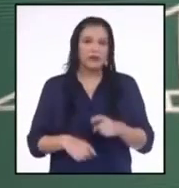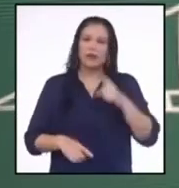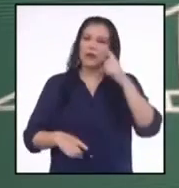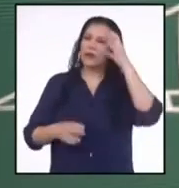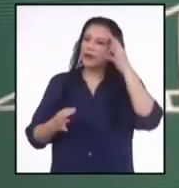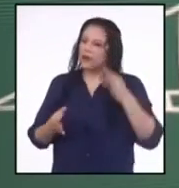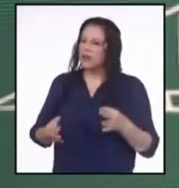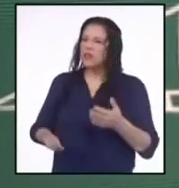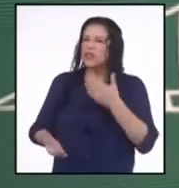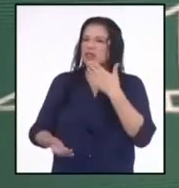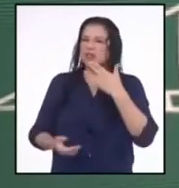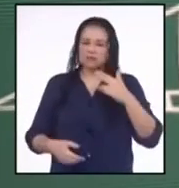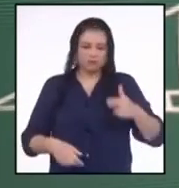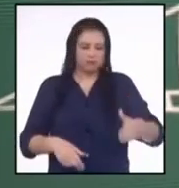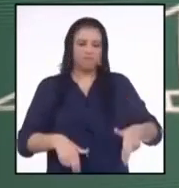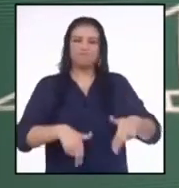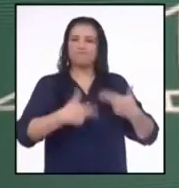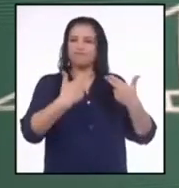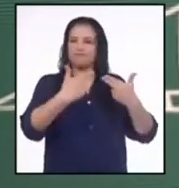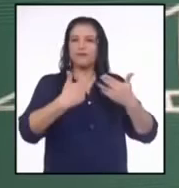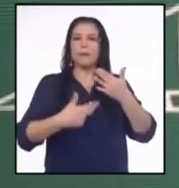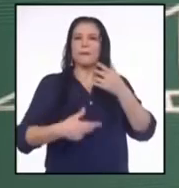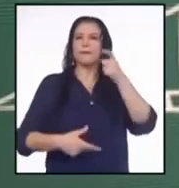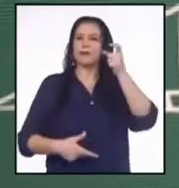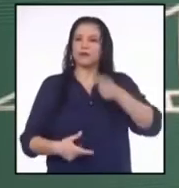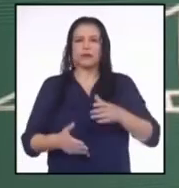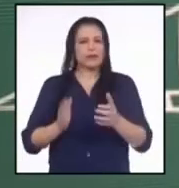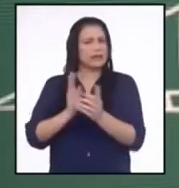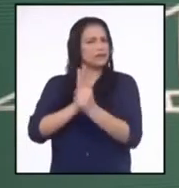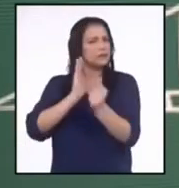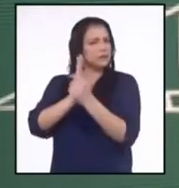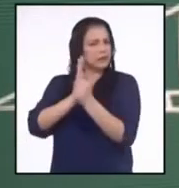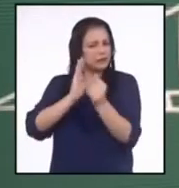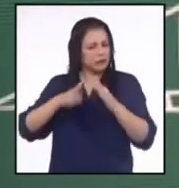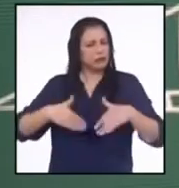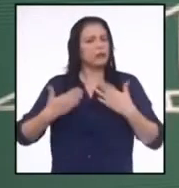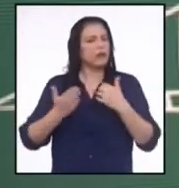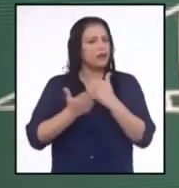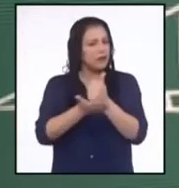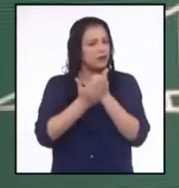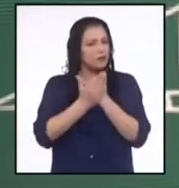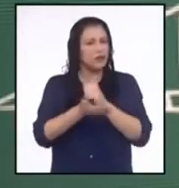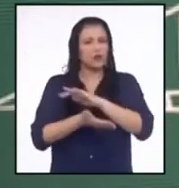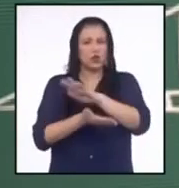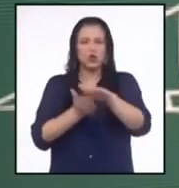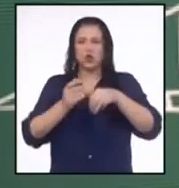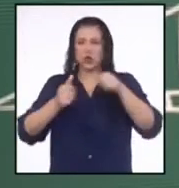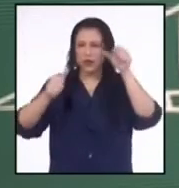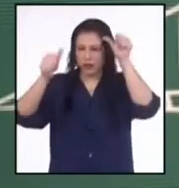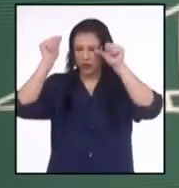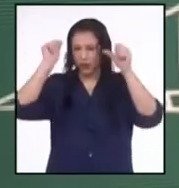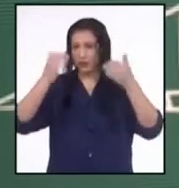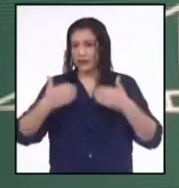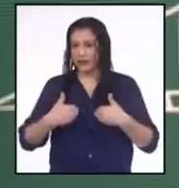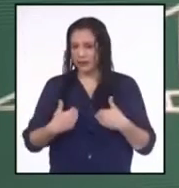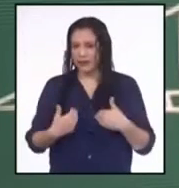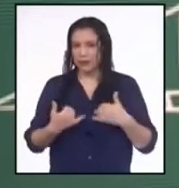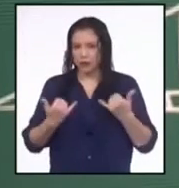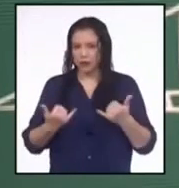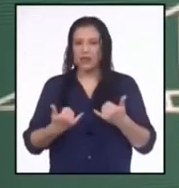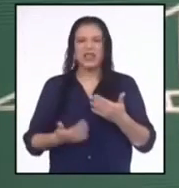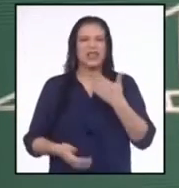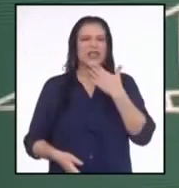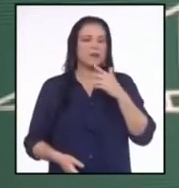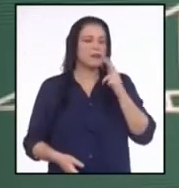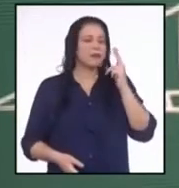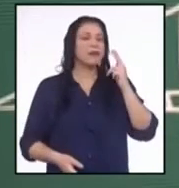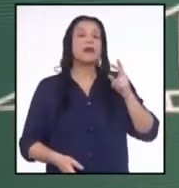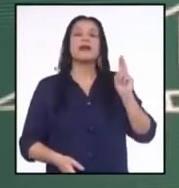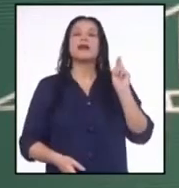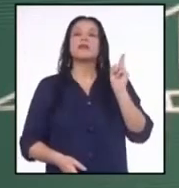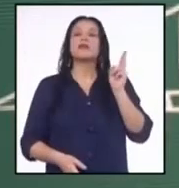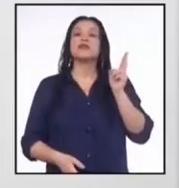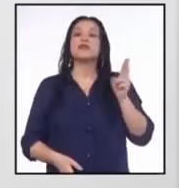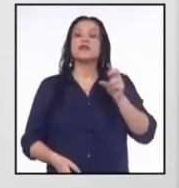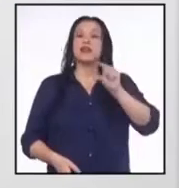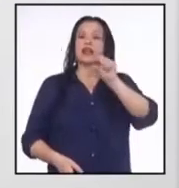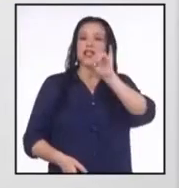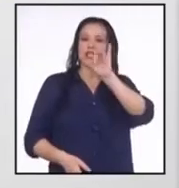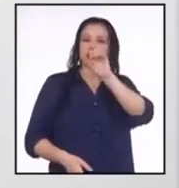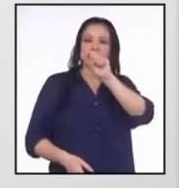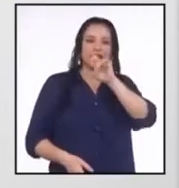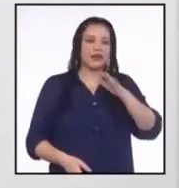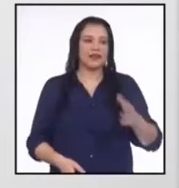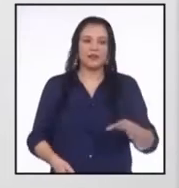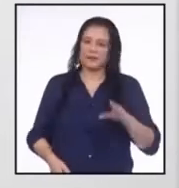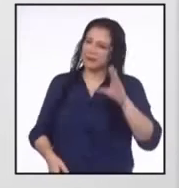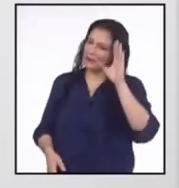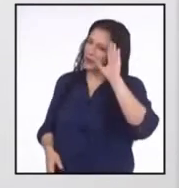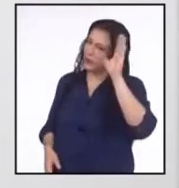que es momento de llamar a la persona indicada para que nos pueda ayudar con todas las dudas que vayamos a tener. La profesora Gisela César.